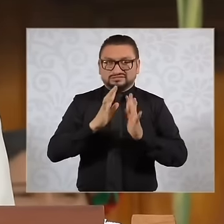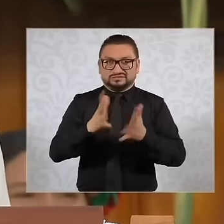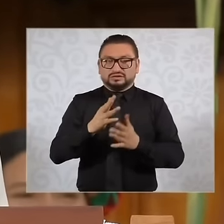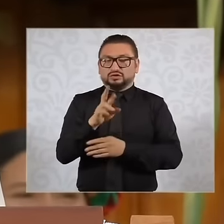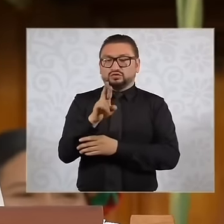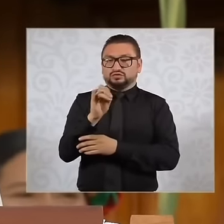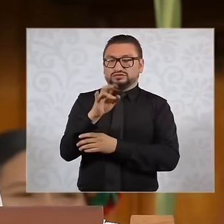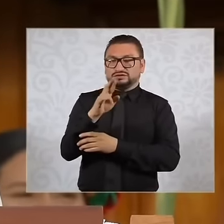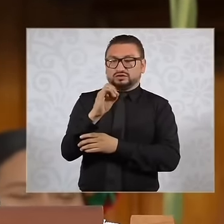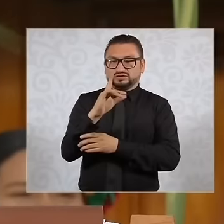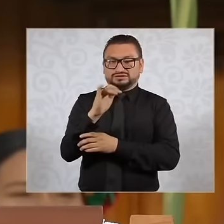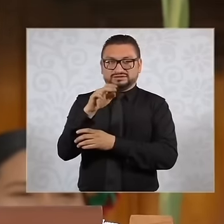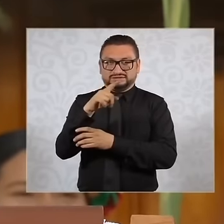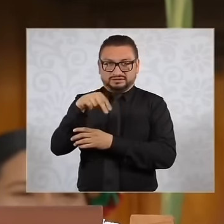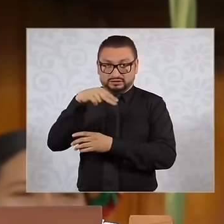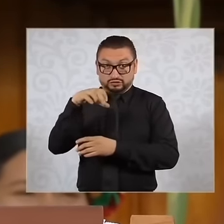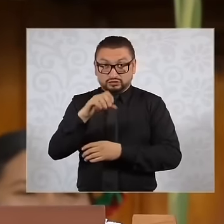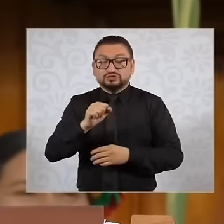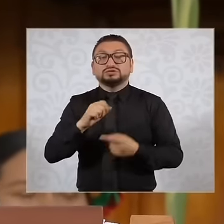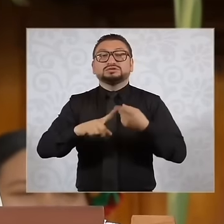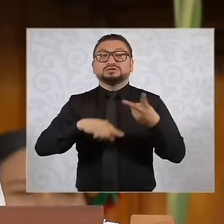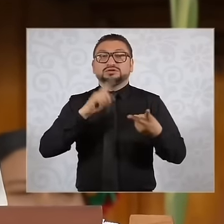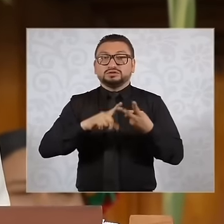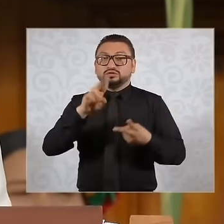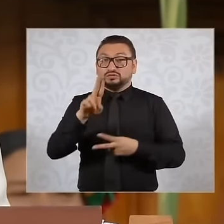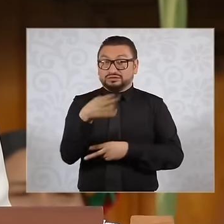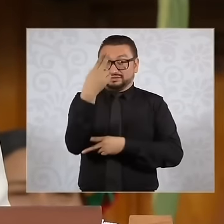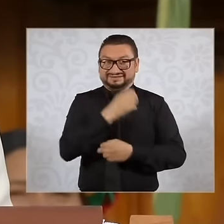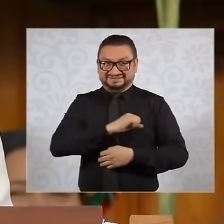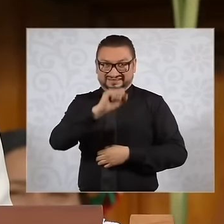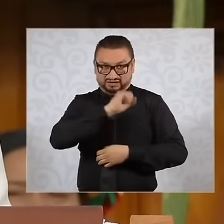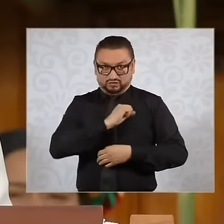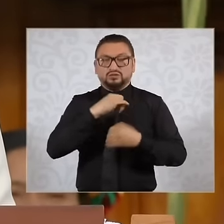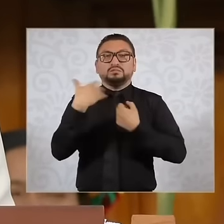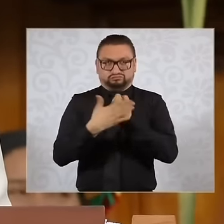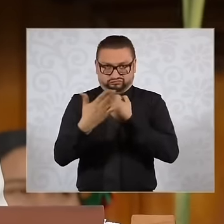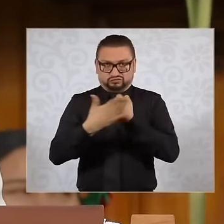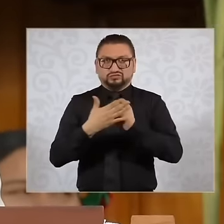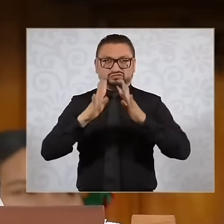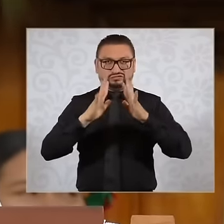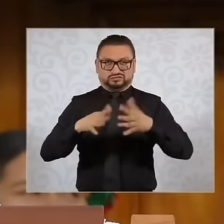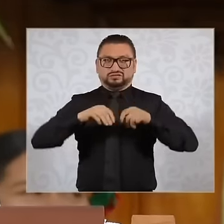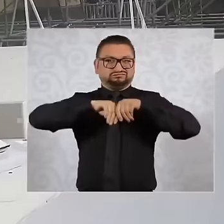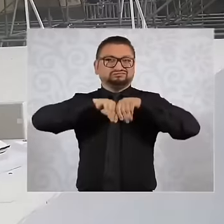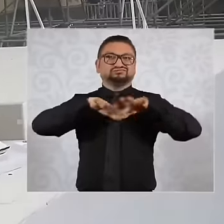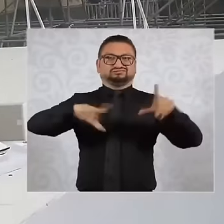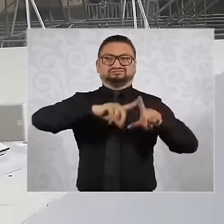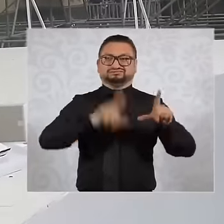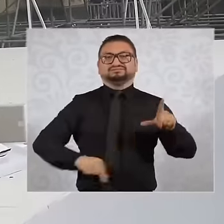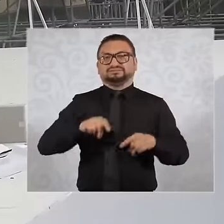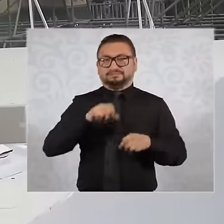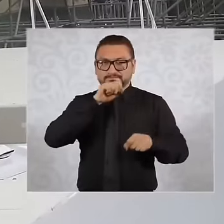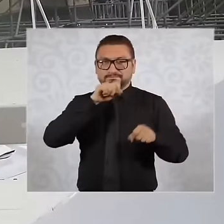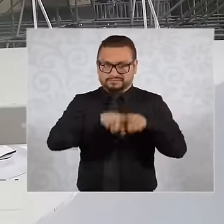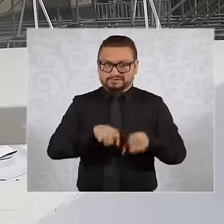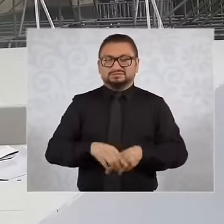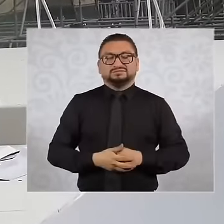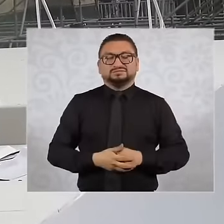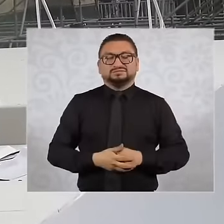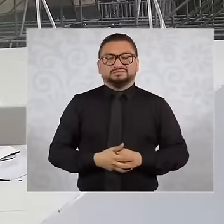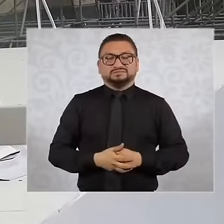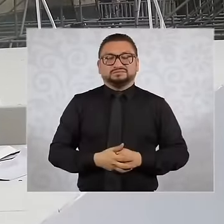Rosario Castellanos y la Universidad de la Salud. La vamos a llevar a todo el país.